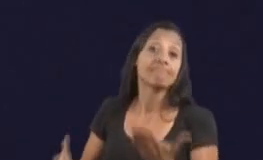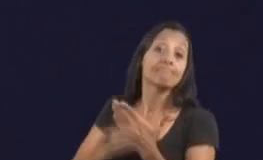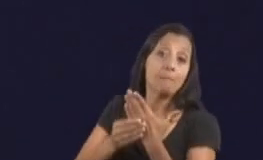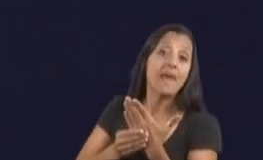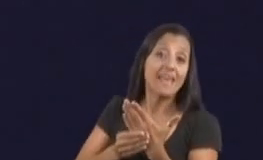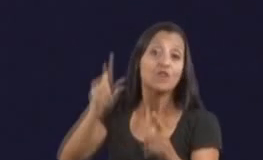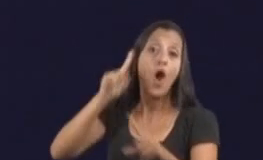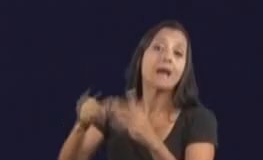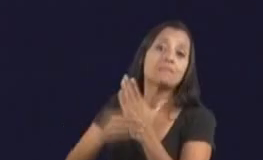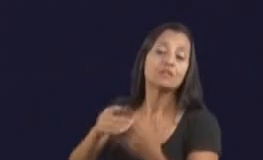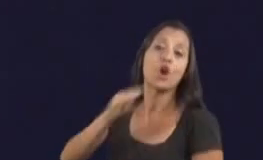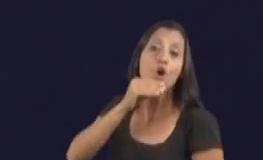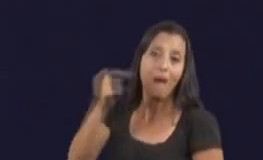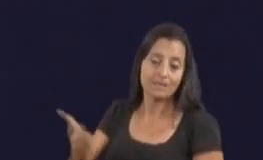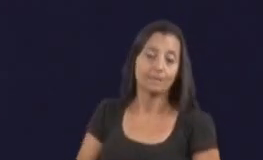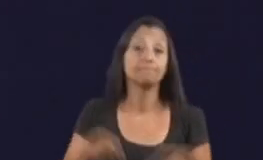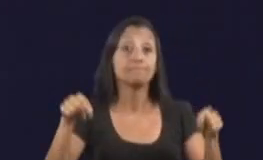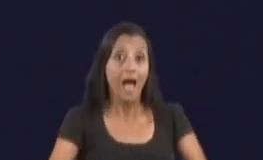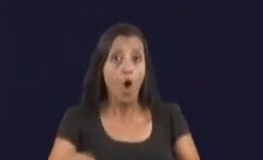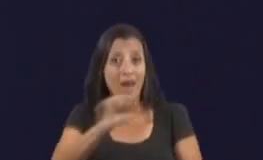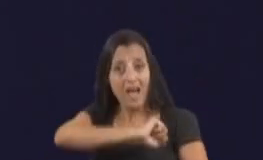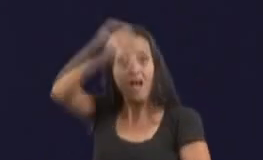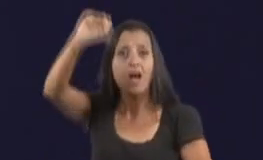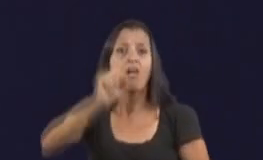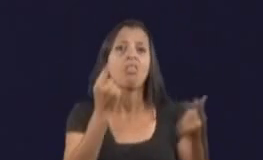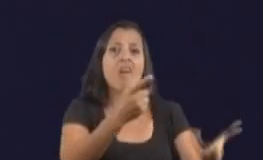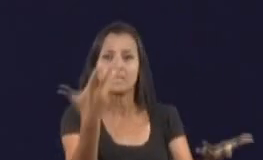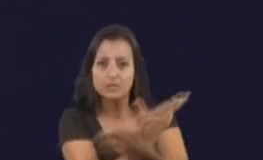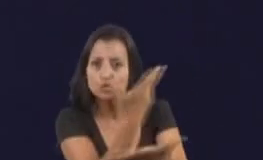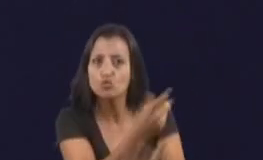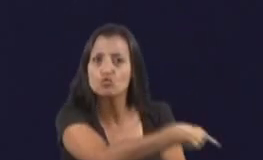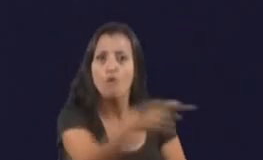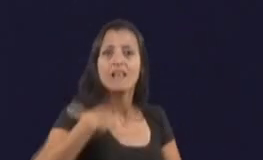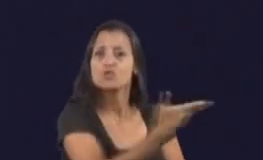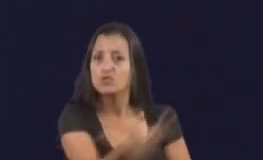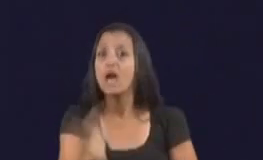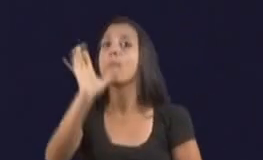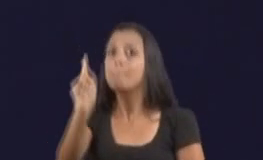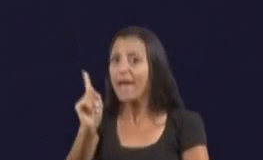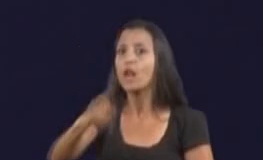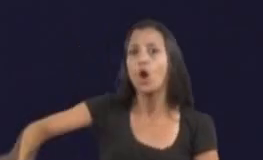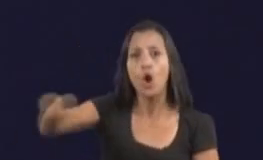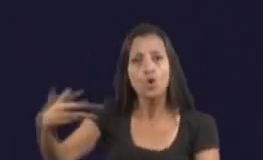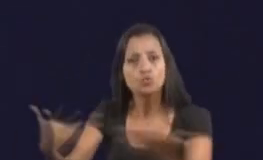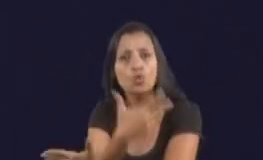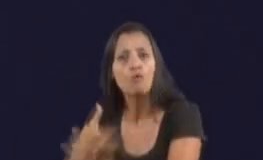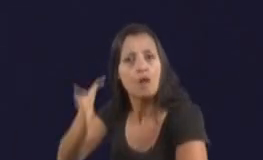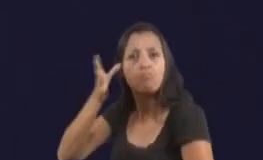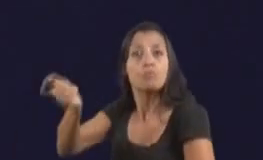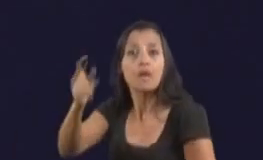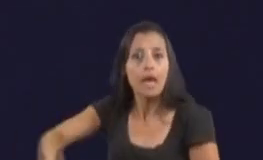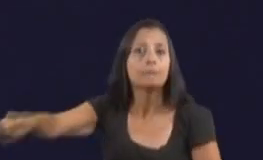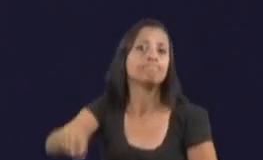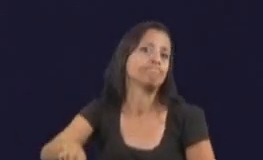El impuesto inflacionario golpea a la sociedad en su conjunto, pero quienes más afecta es a los que no tienen manera de cubrirse de